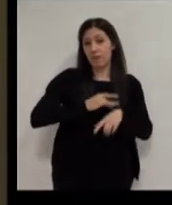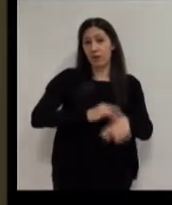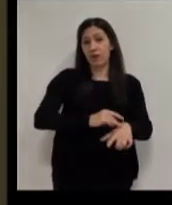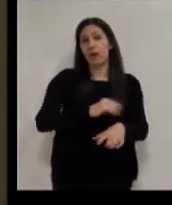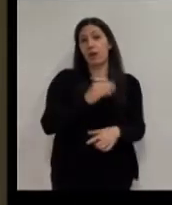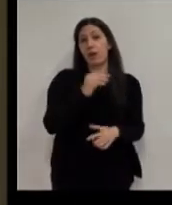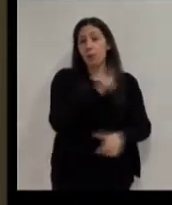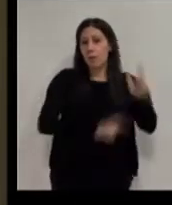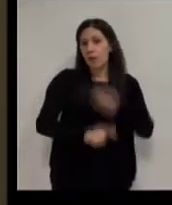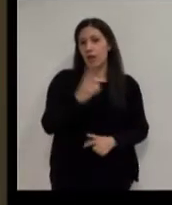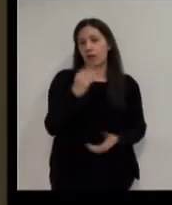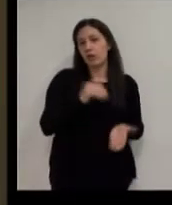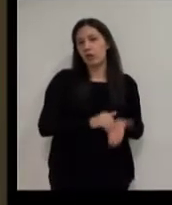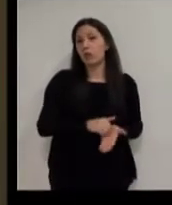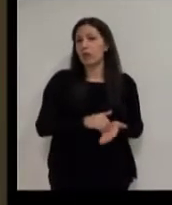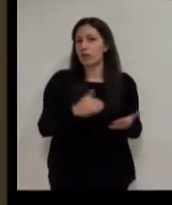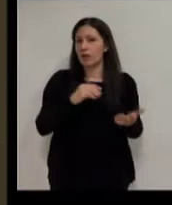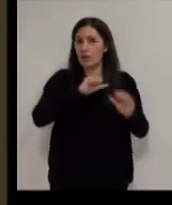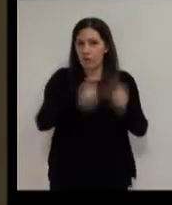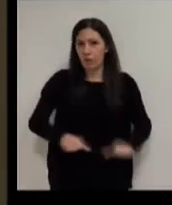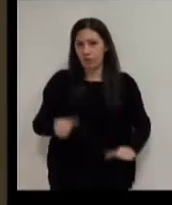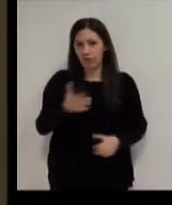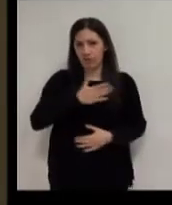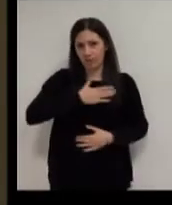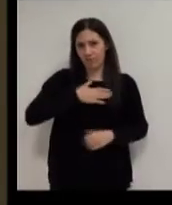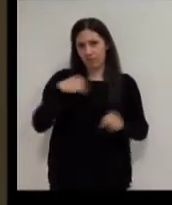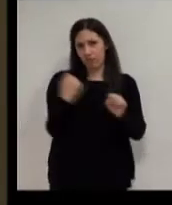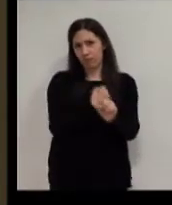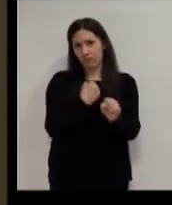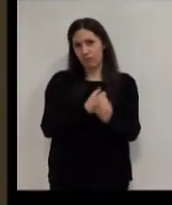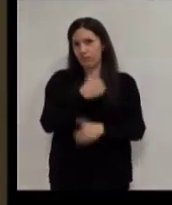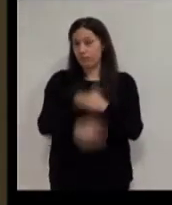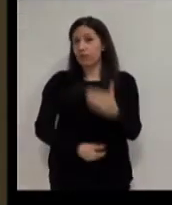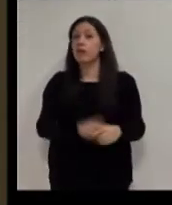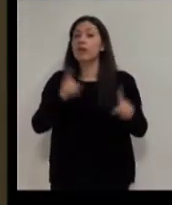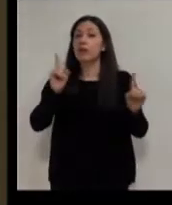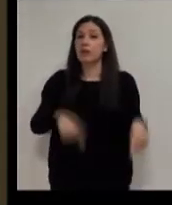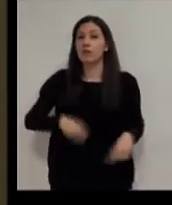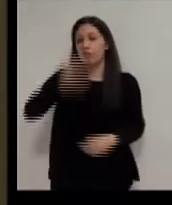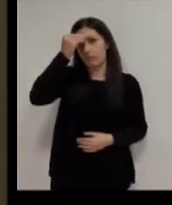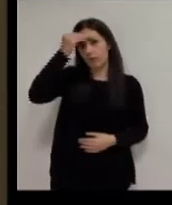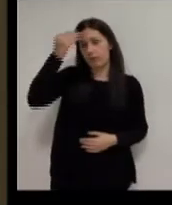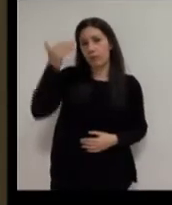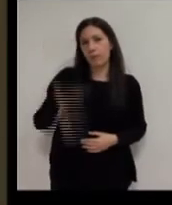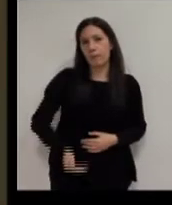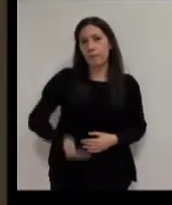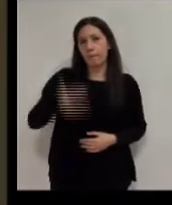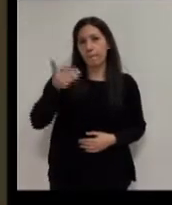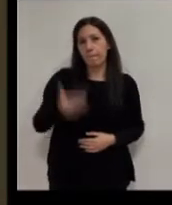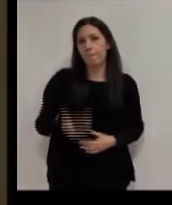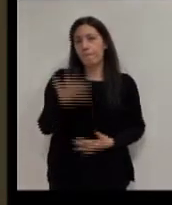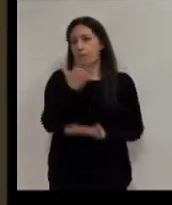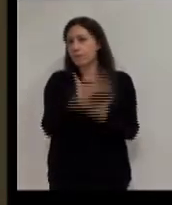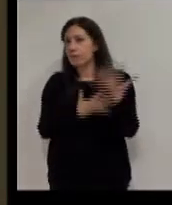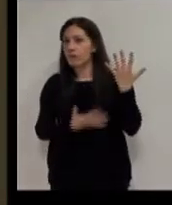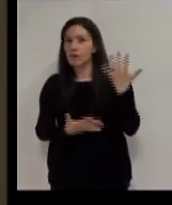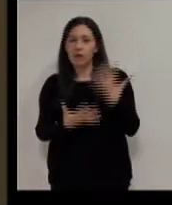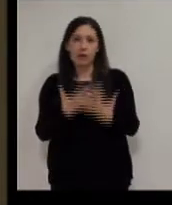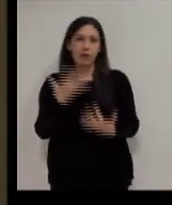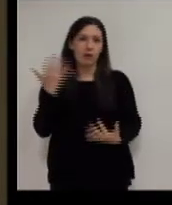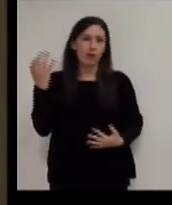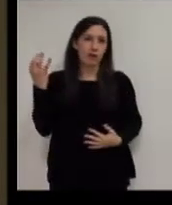Viajes 2000, nuestra agencia de viajes es un poco en los términos en los que trabajamos. Y también entendemos que es